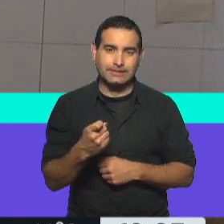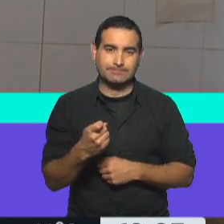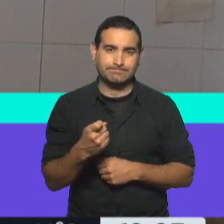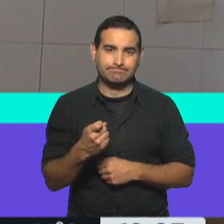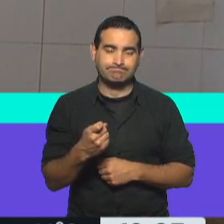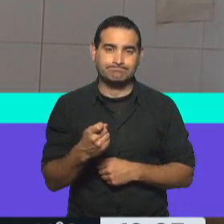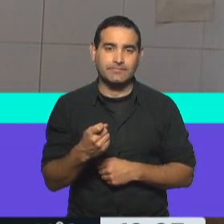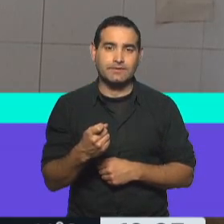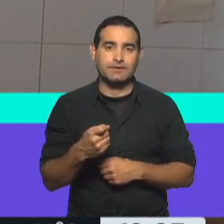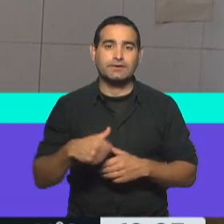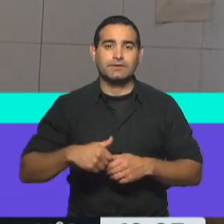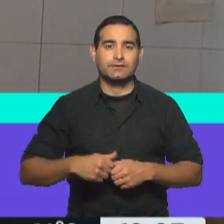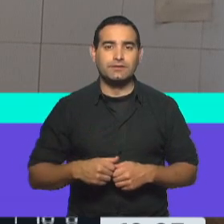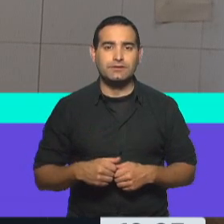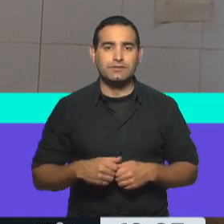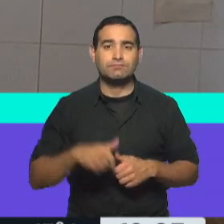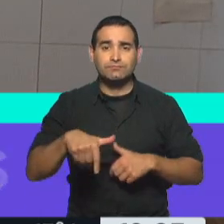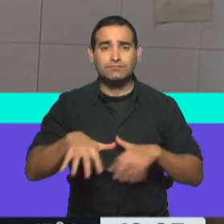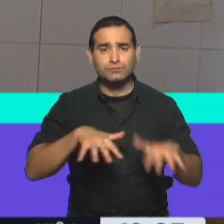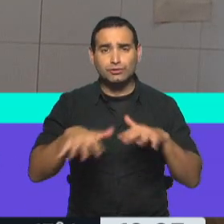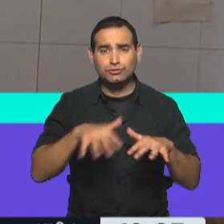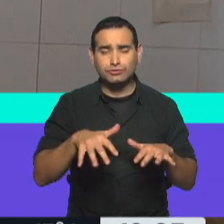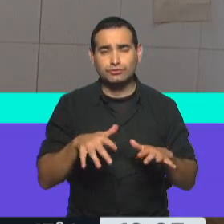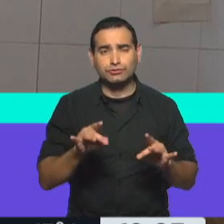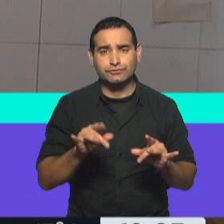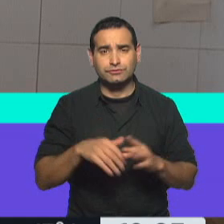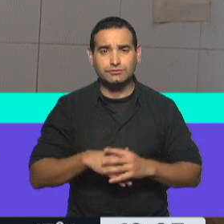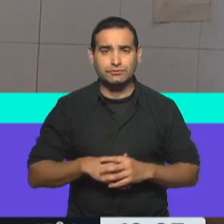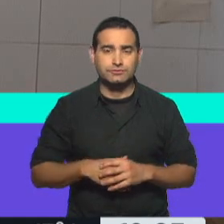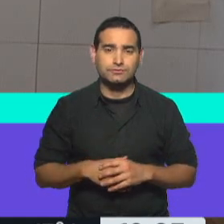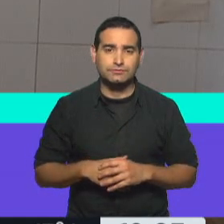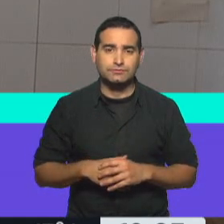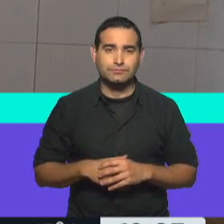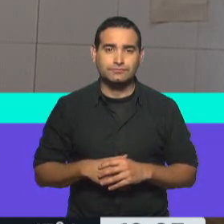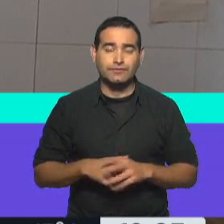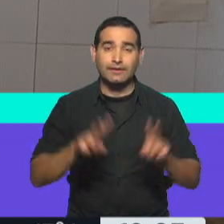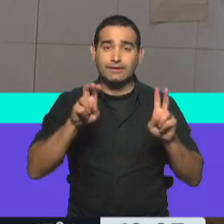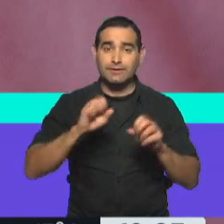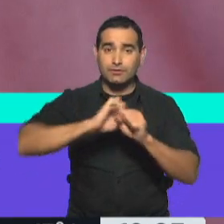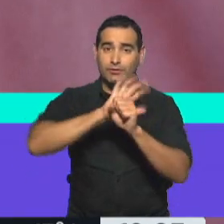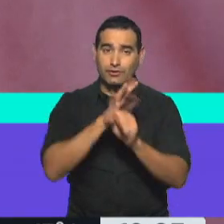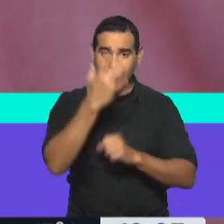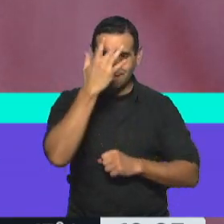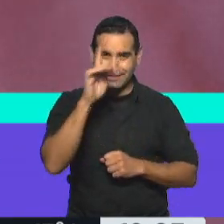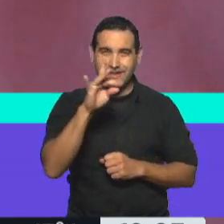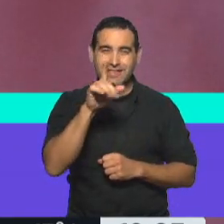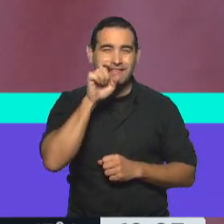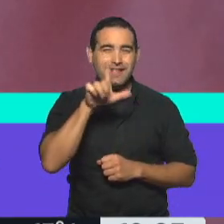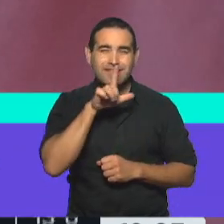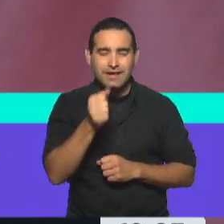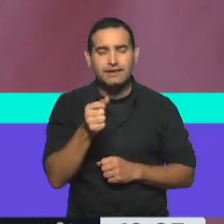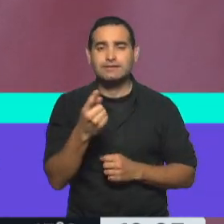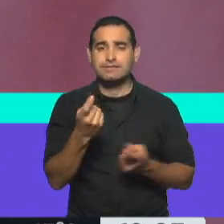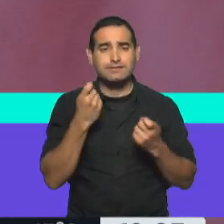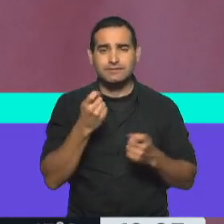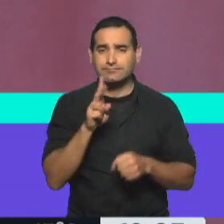escenario complicado que pudo haber sido peor de lo que fue todavía. Sobre la variante Delta, es fundamental que se extremen las